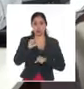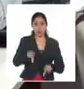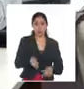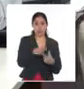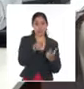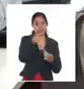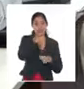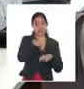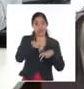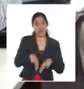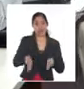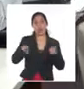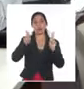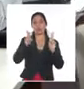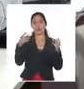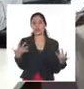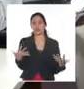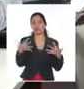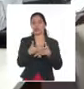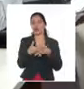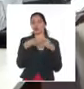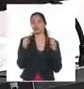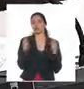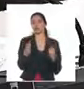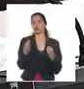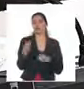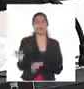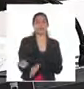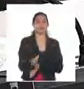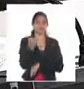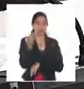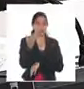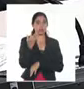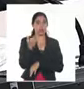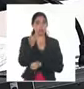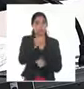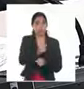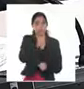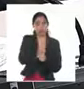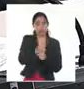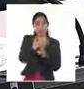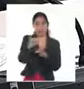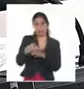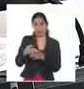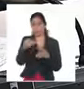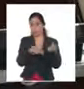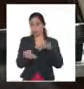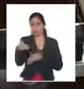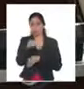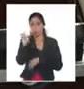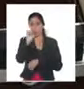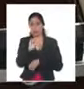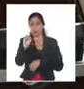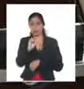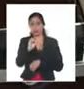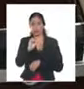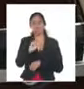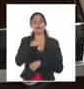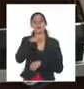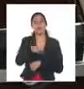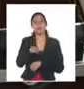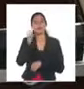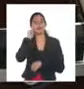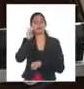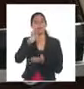acuerdo está estrechamente vinculado al perfeccionamiento de la labor de organizaciones de masas como la Federación de Mujeres Cubanas y los